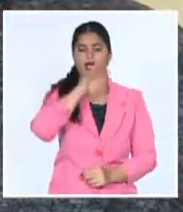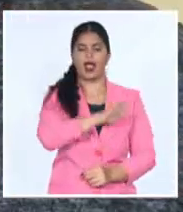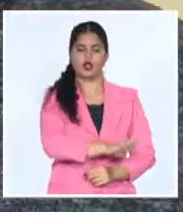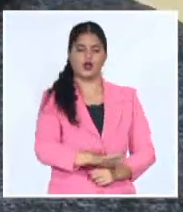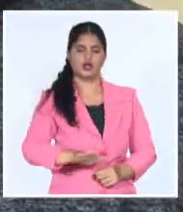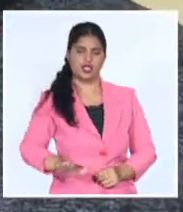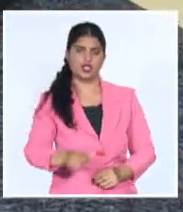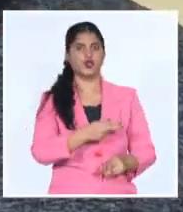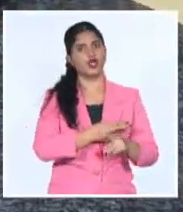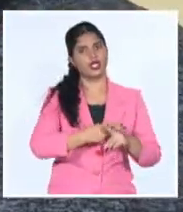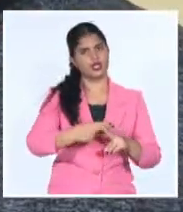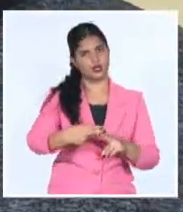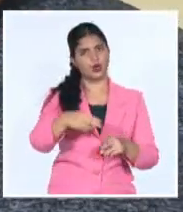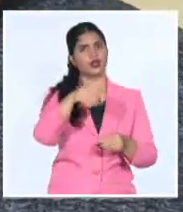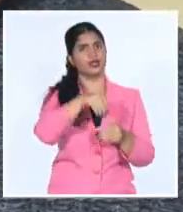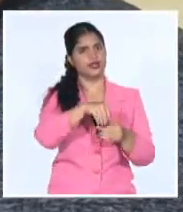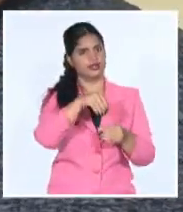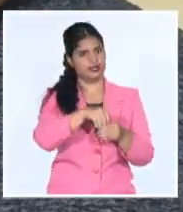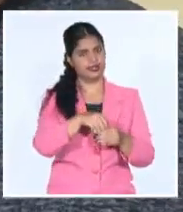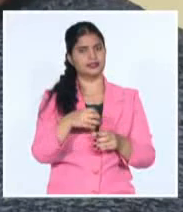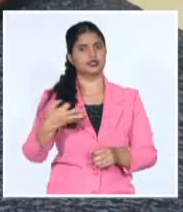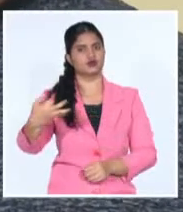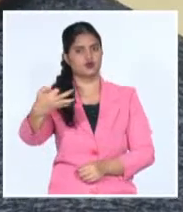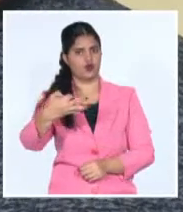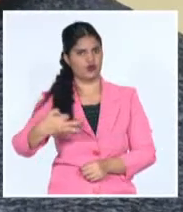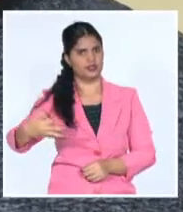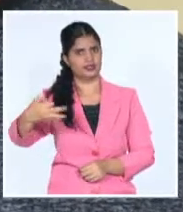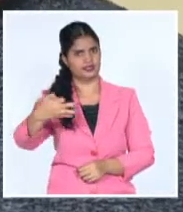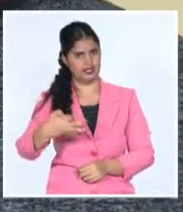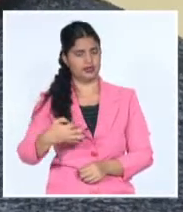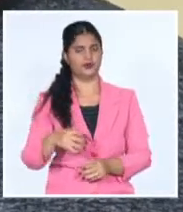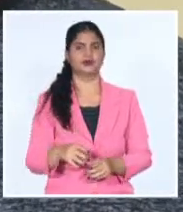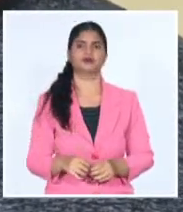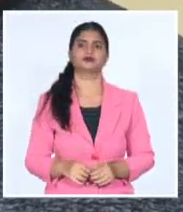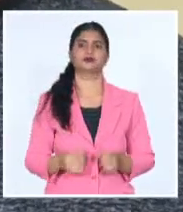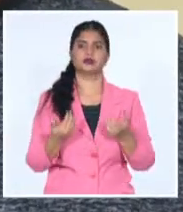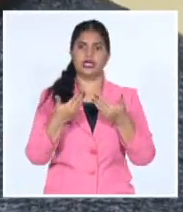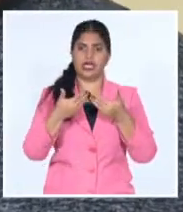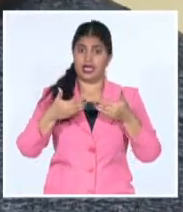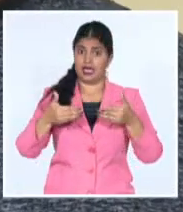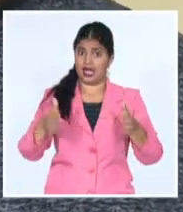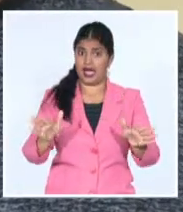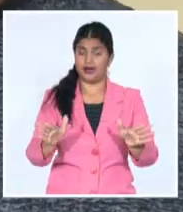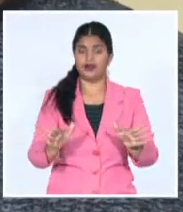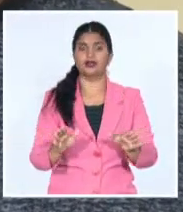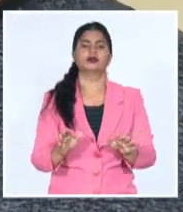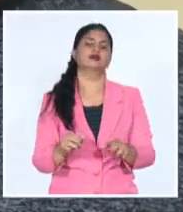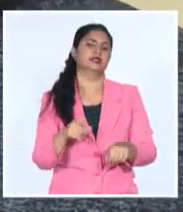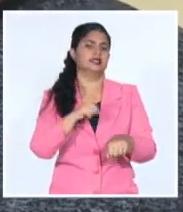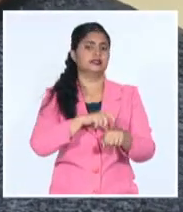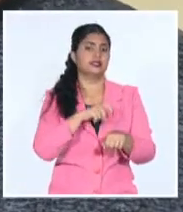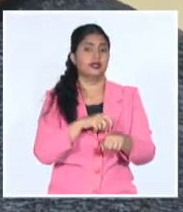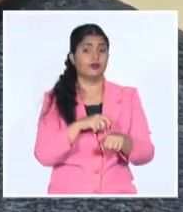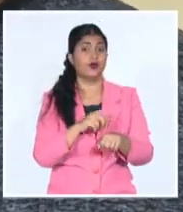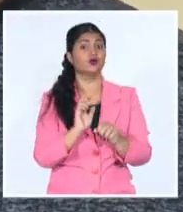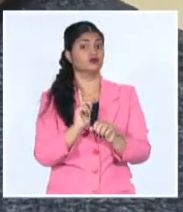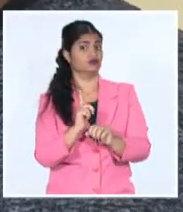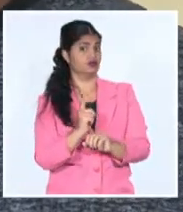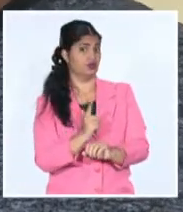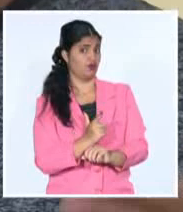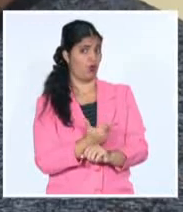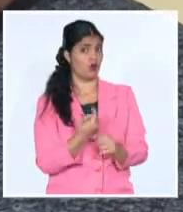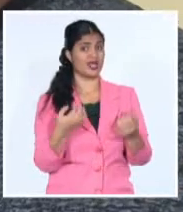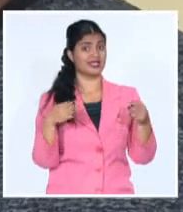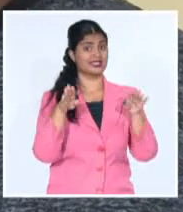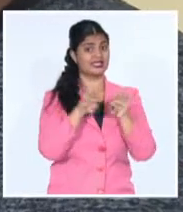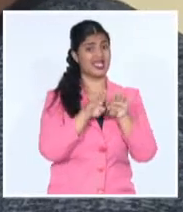Esta exposición viene a abrir las puertas de la Galería Amalia después de un largo periodo que tuvimos de restauración y se inserta en